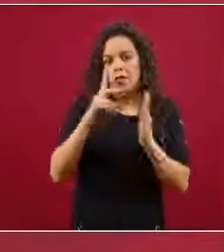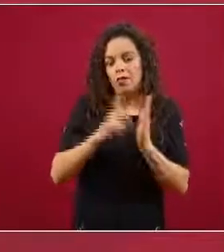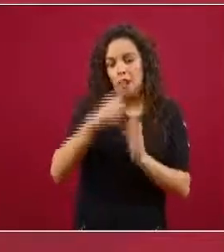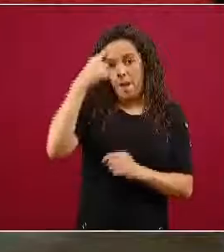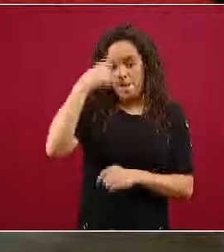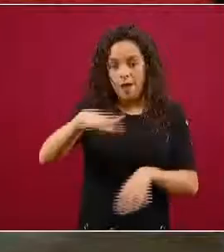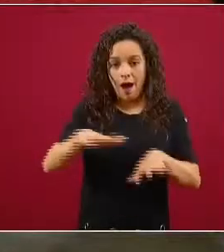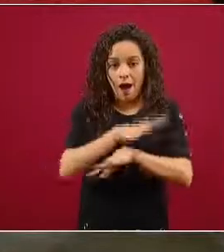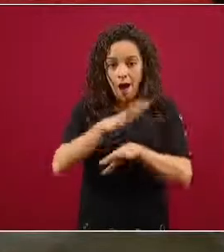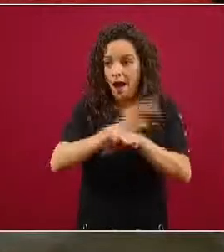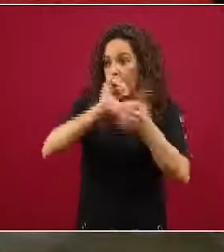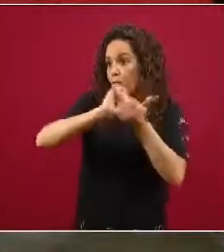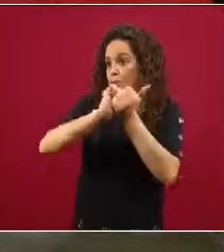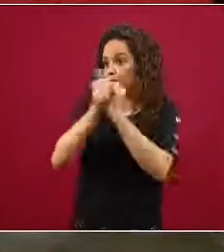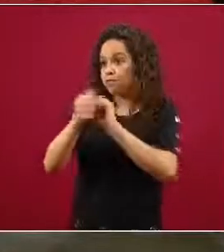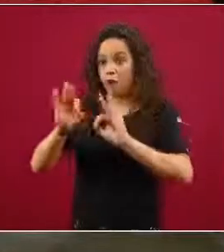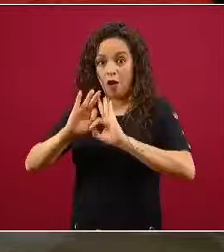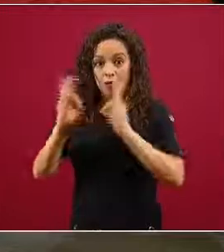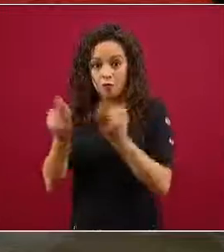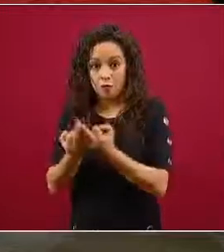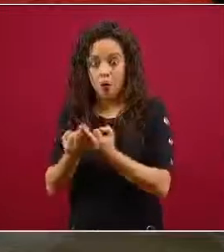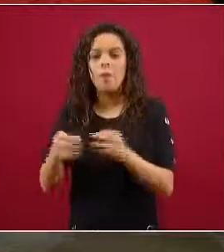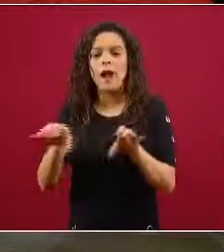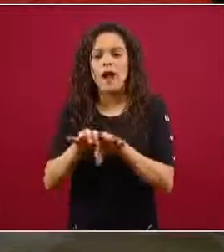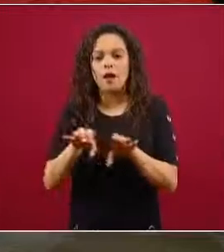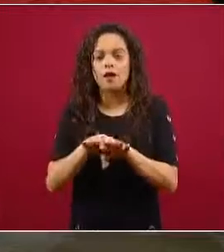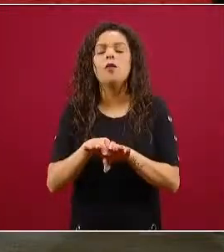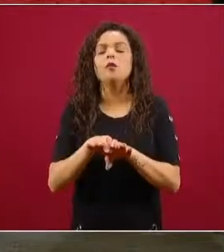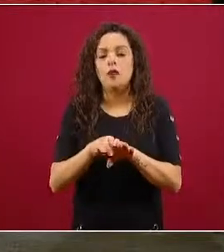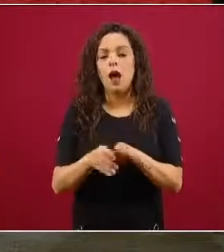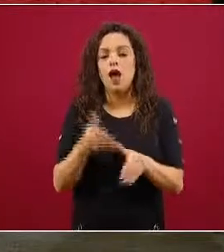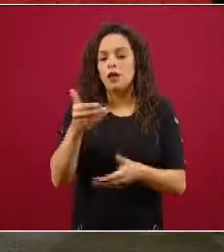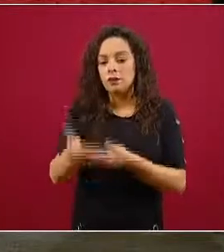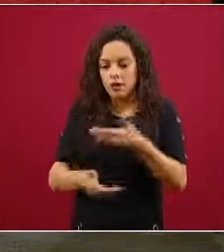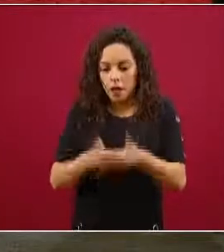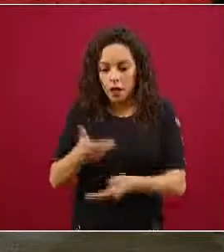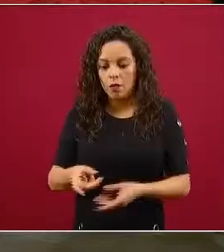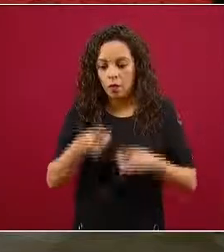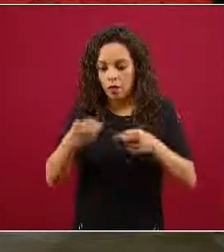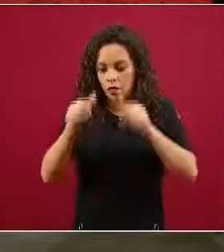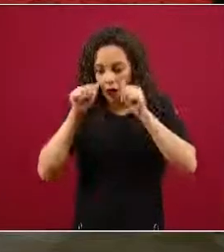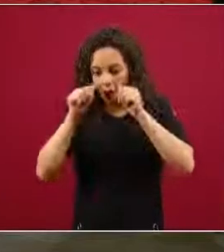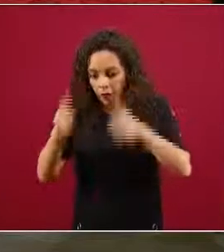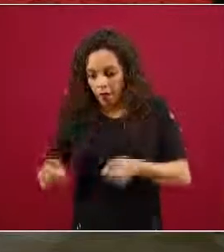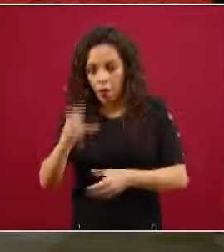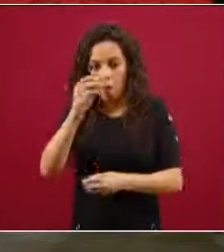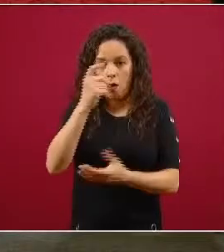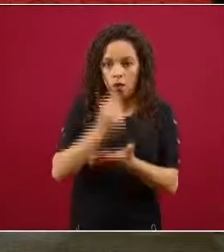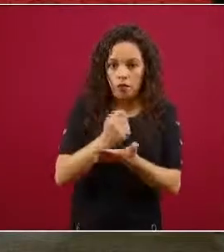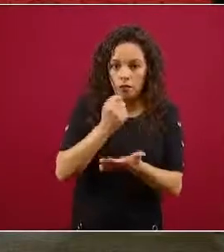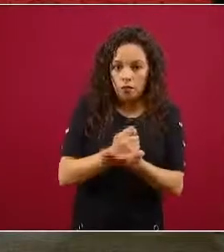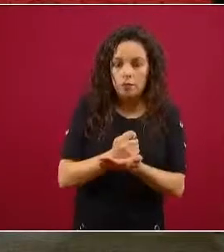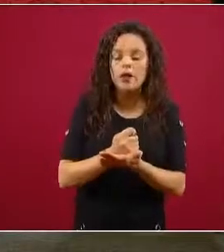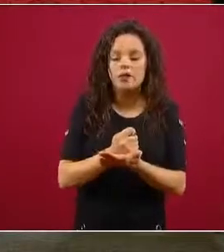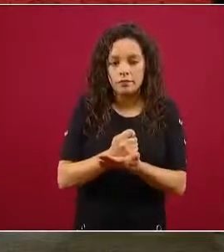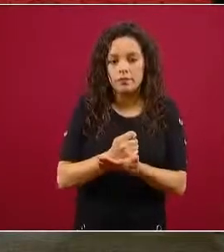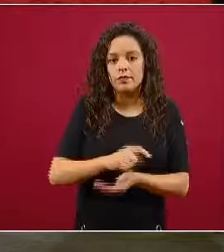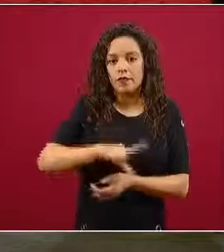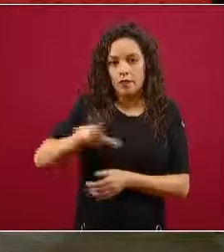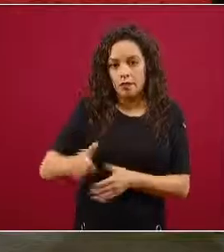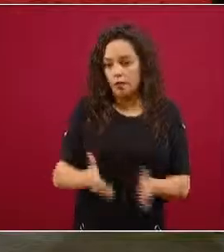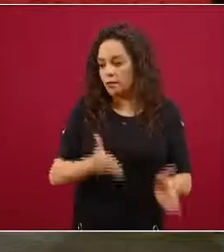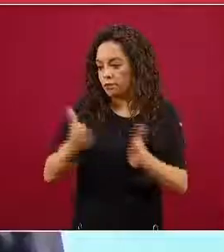reconversión era el lograr diferir los servicios diagnósticos o terapéuticos, desde luego, siempre y cuando